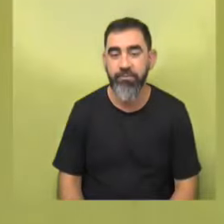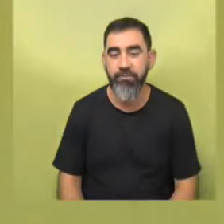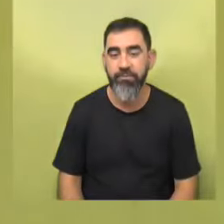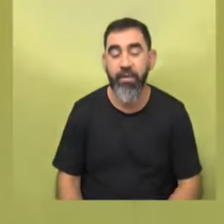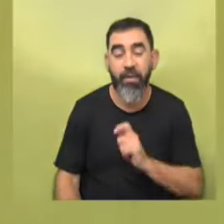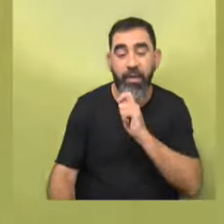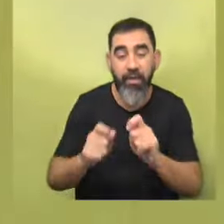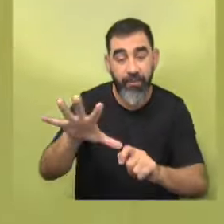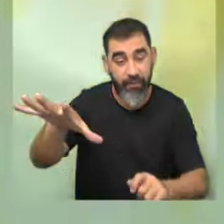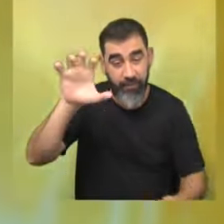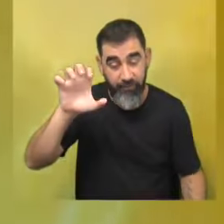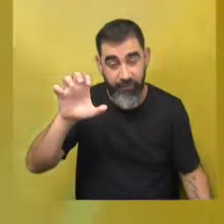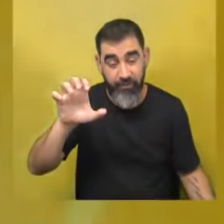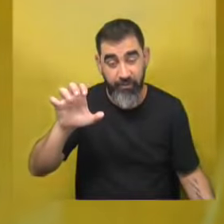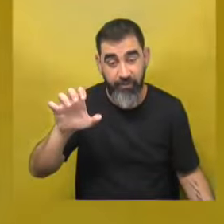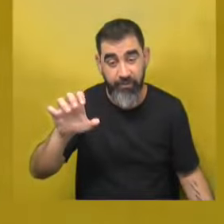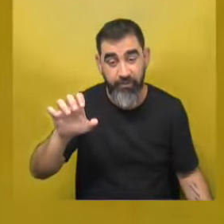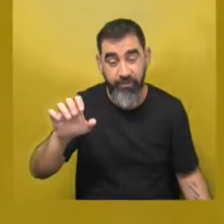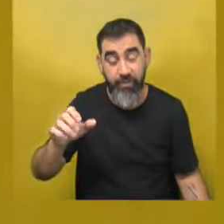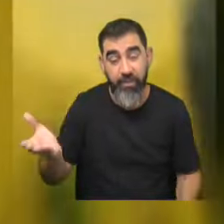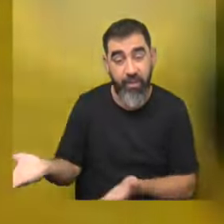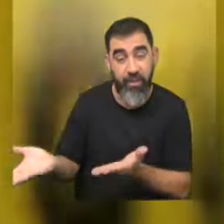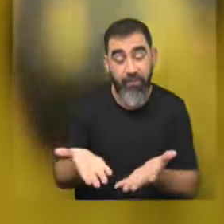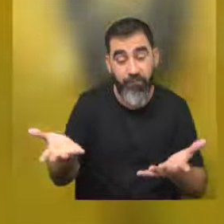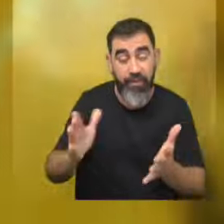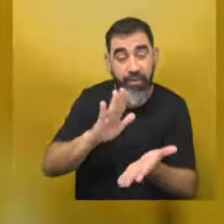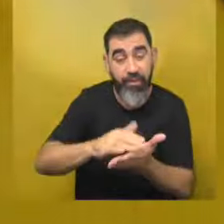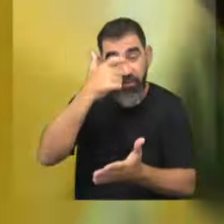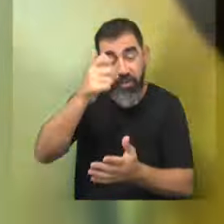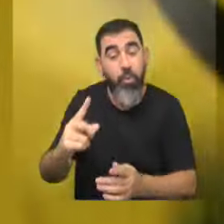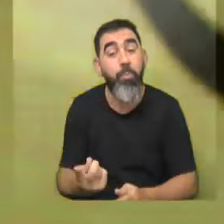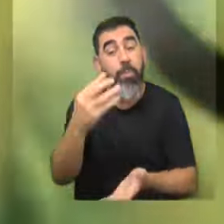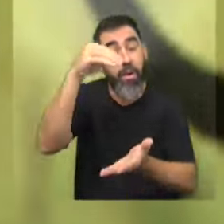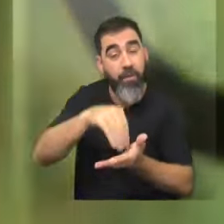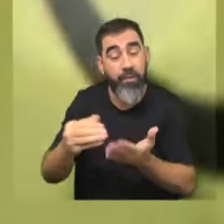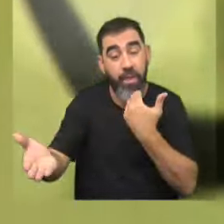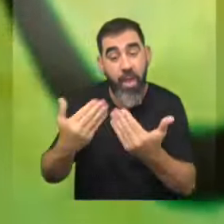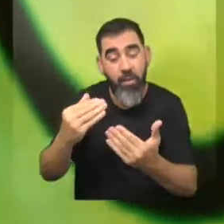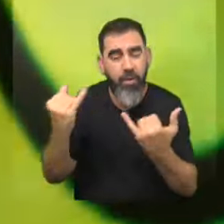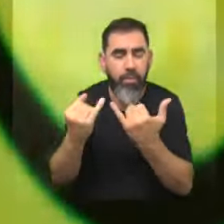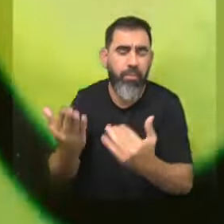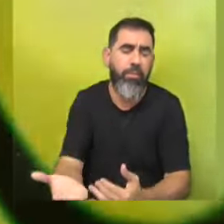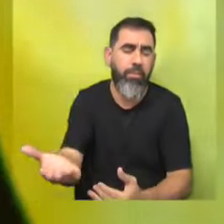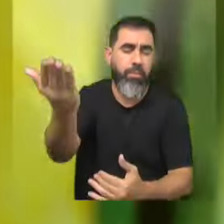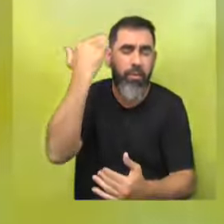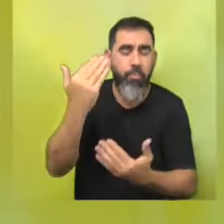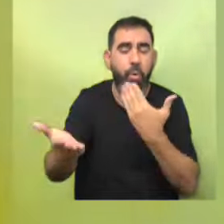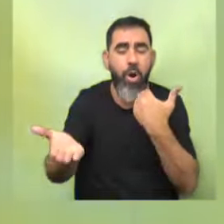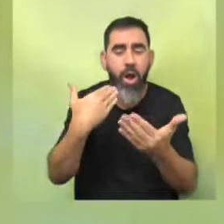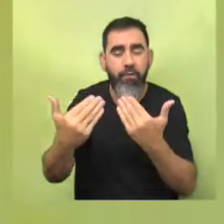Entrevista, recordábamos con quien es nuestro invitado en esta parte de Sobre Ciencia que la primera vez que conversamos hace mucho tiempo hablamos